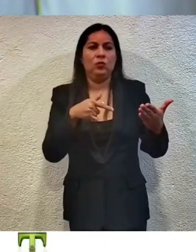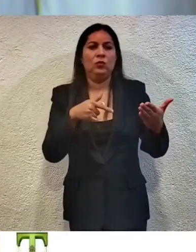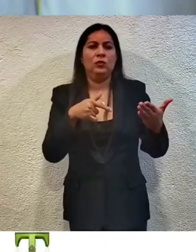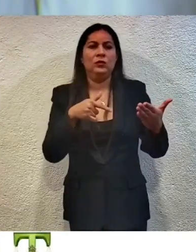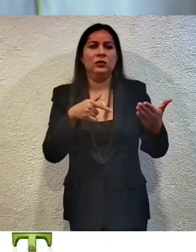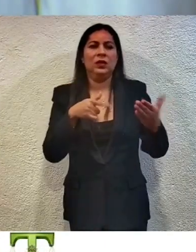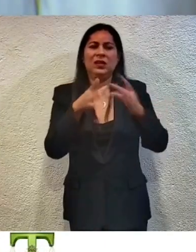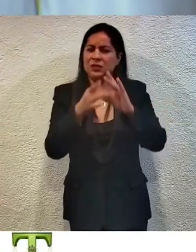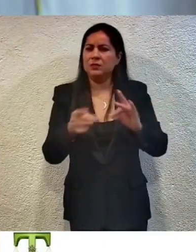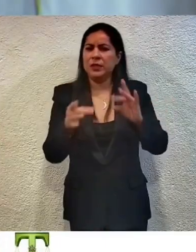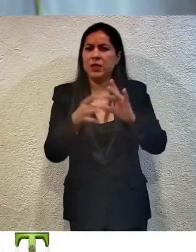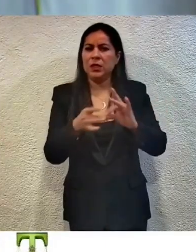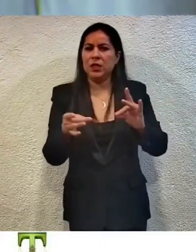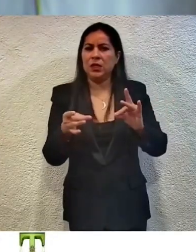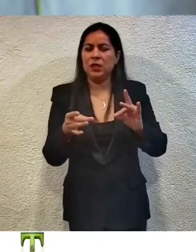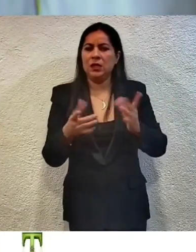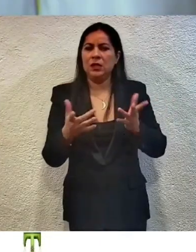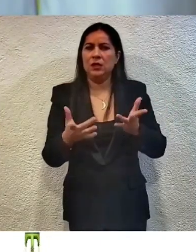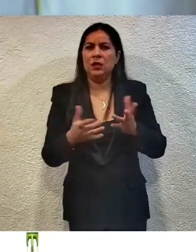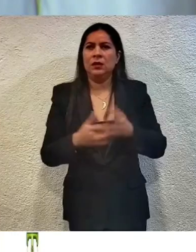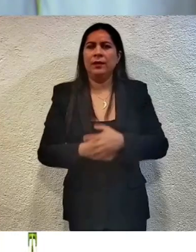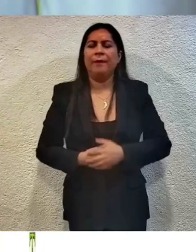cita el